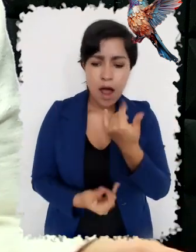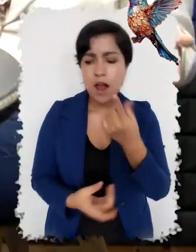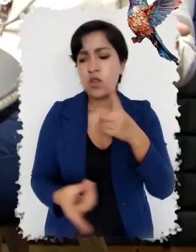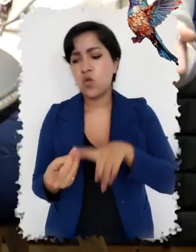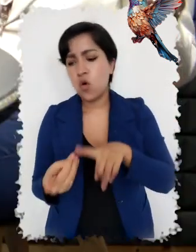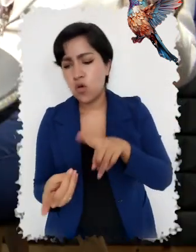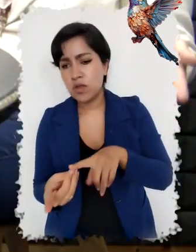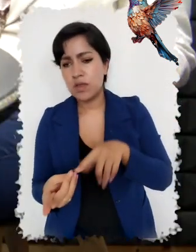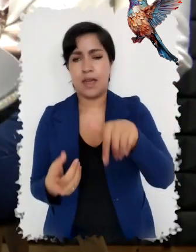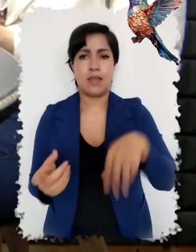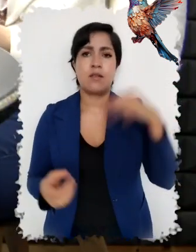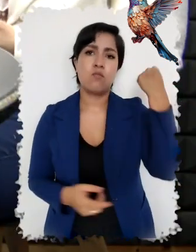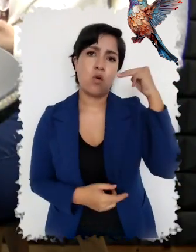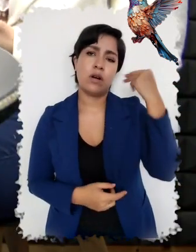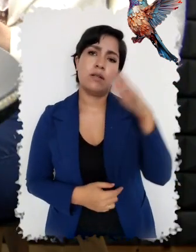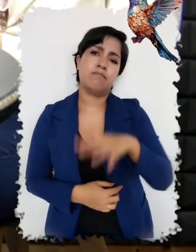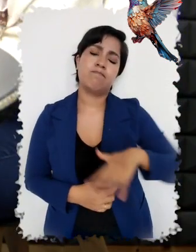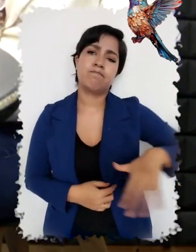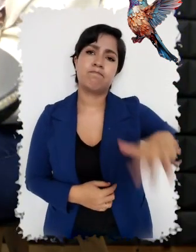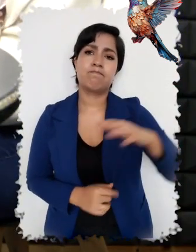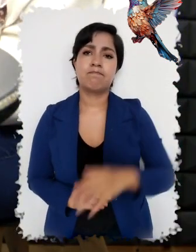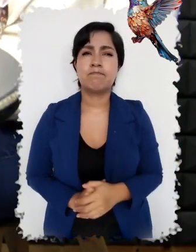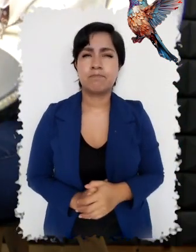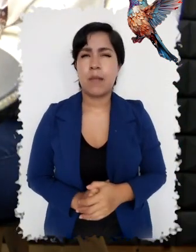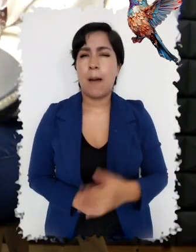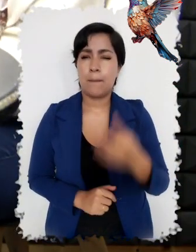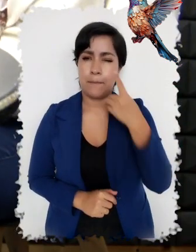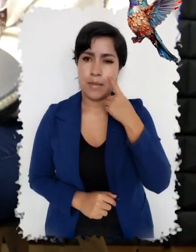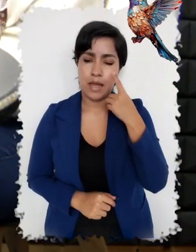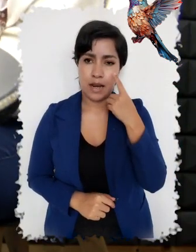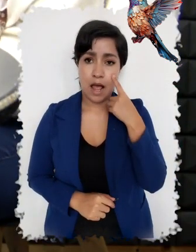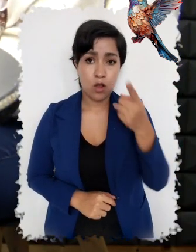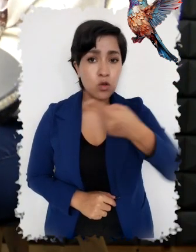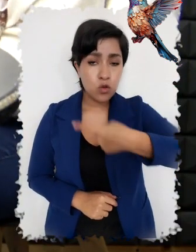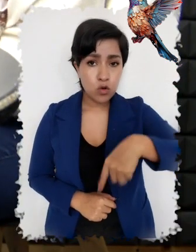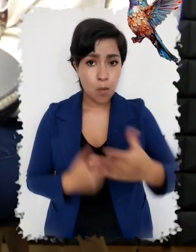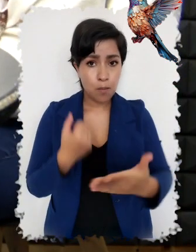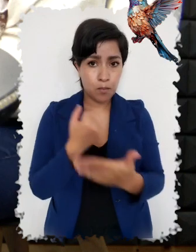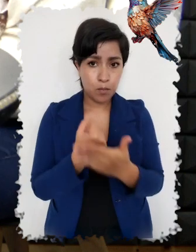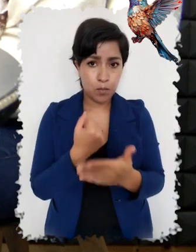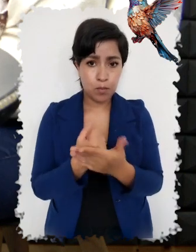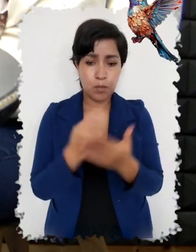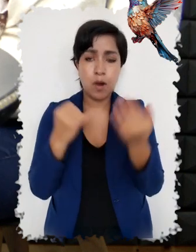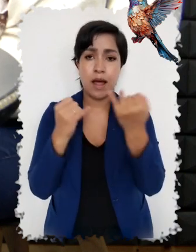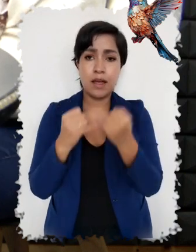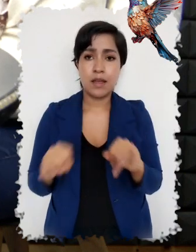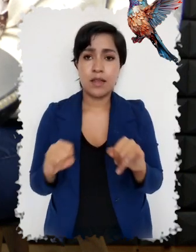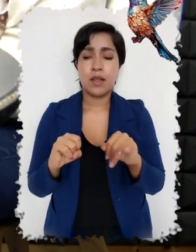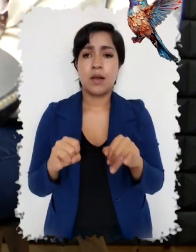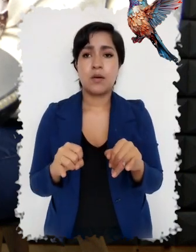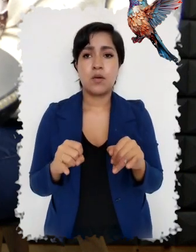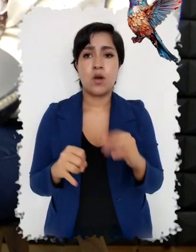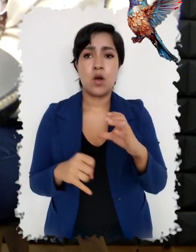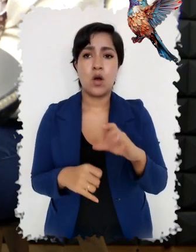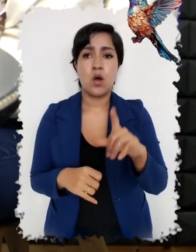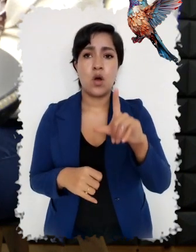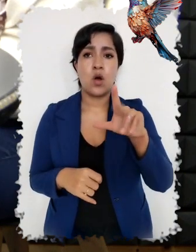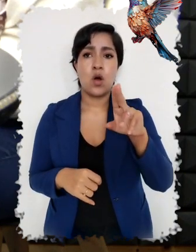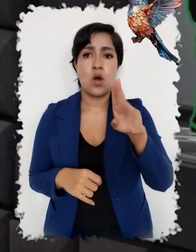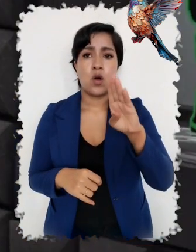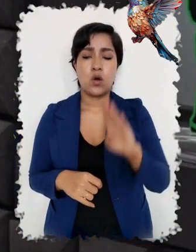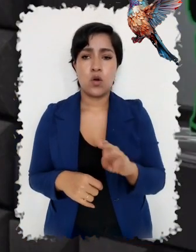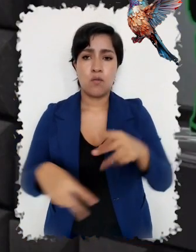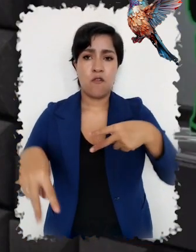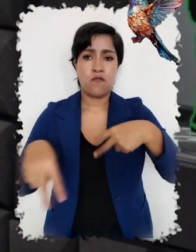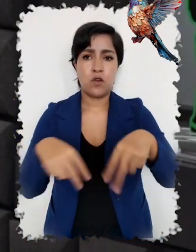aquí aquí en en Morelia Fíjate que este justo estamos por inaugurar el el club de fútbol